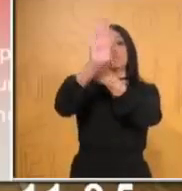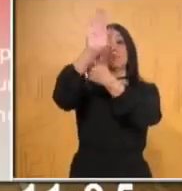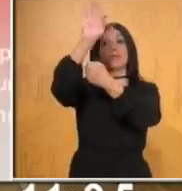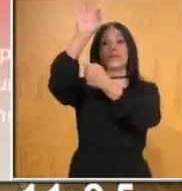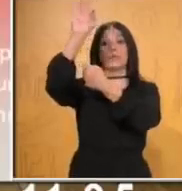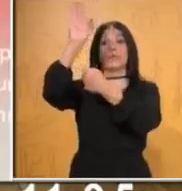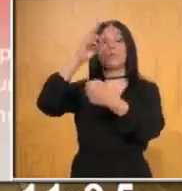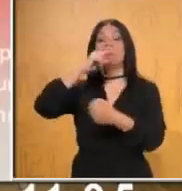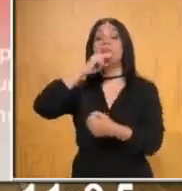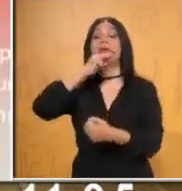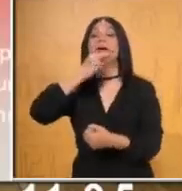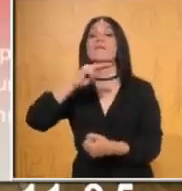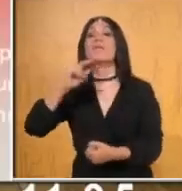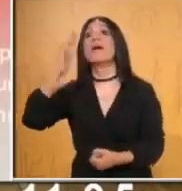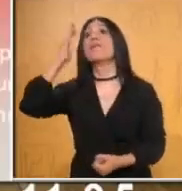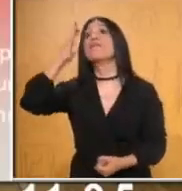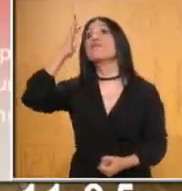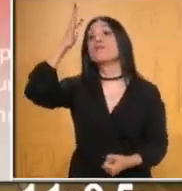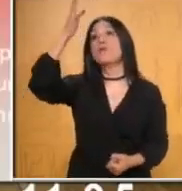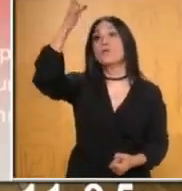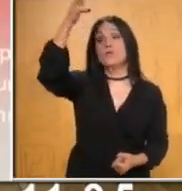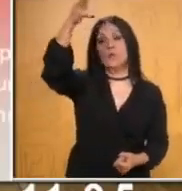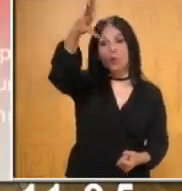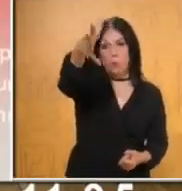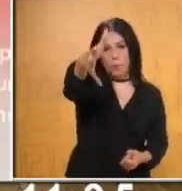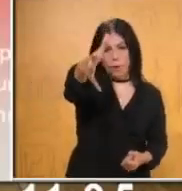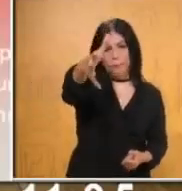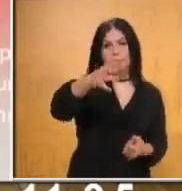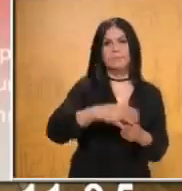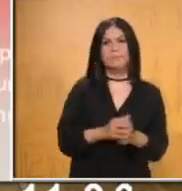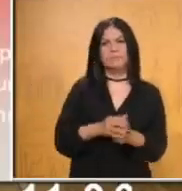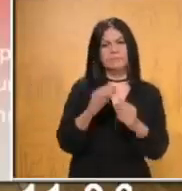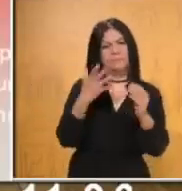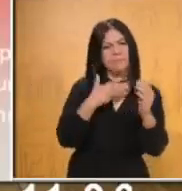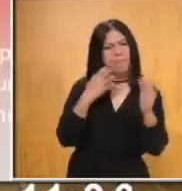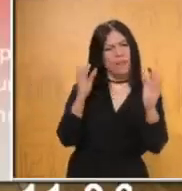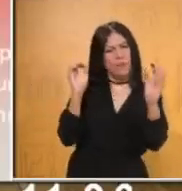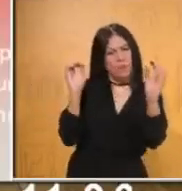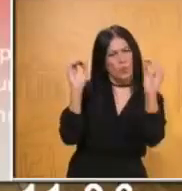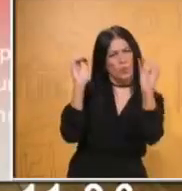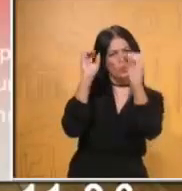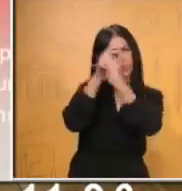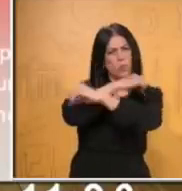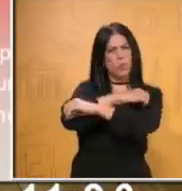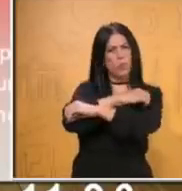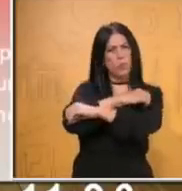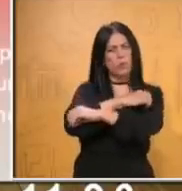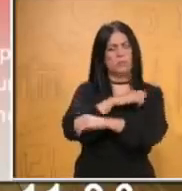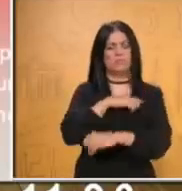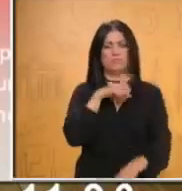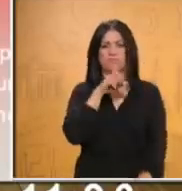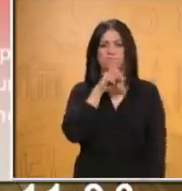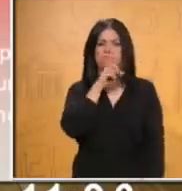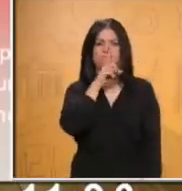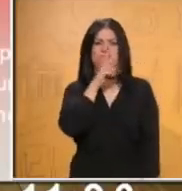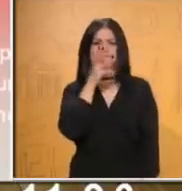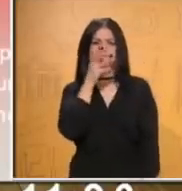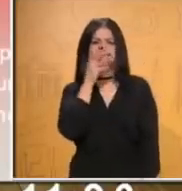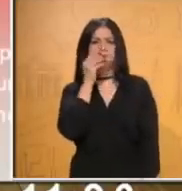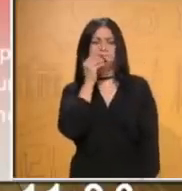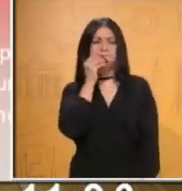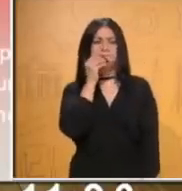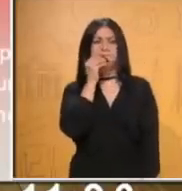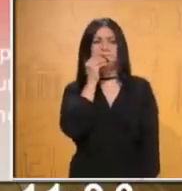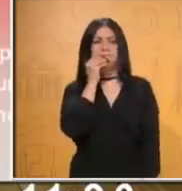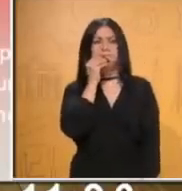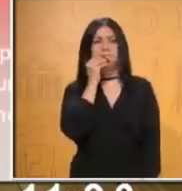representado como la sombra de Scrooge. Es de aspecto oscuro y es totalmente mudo. Solo habla